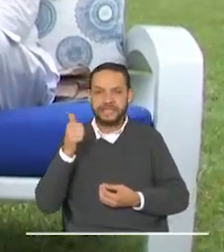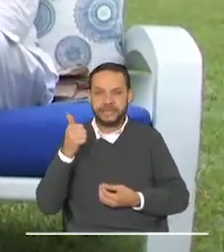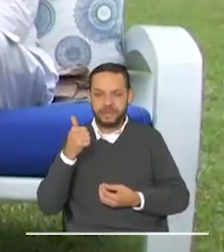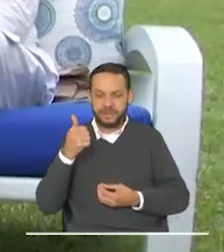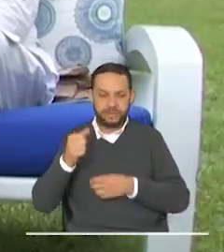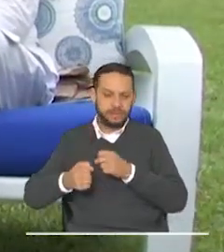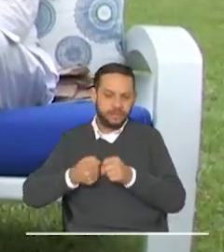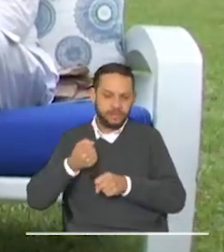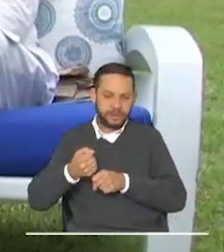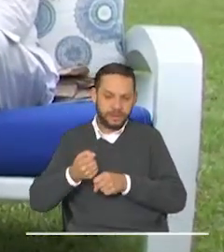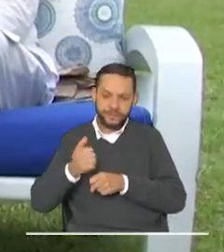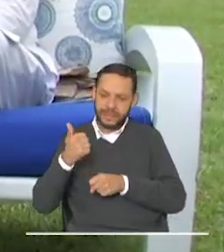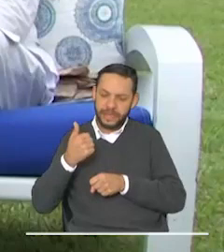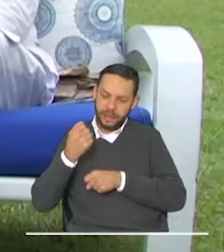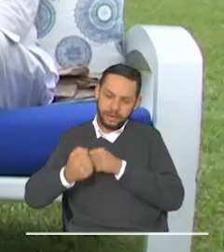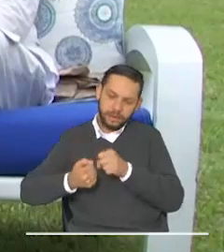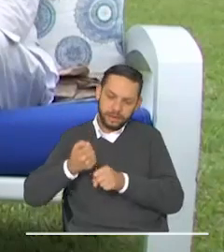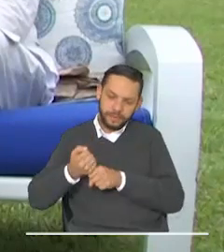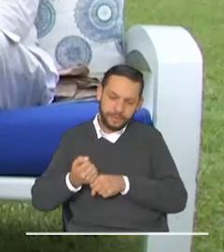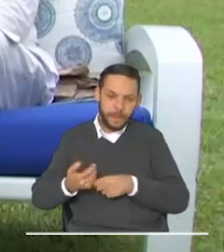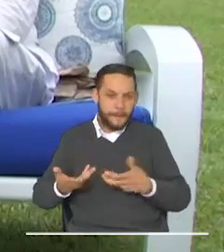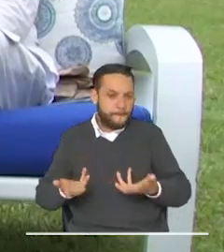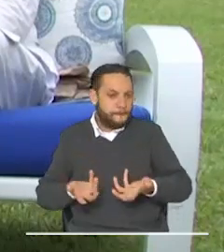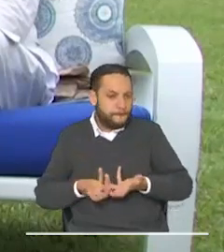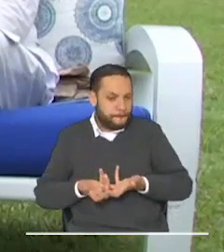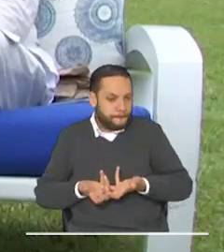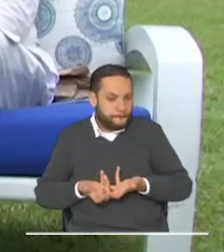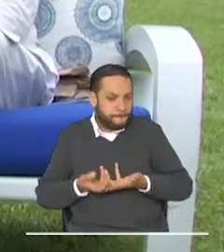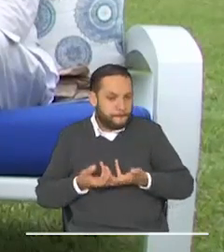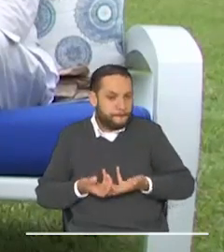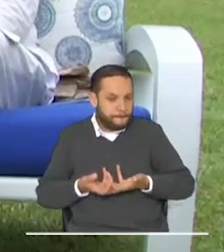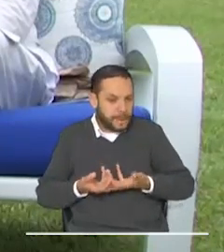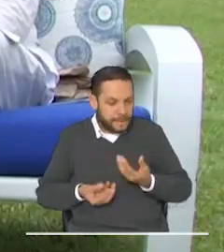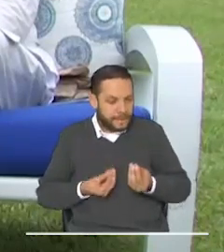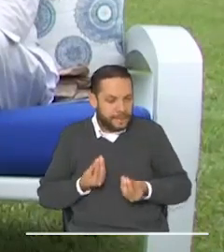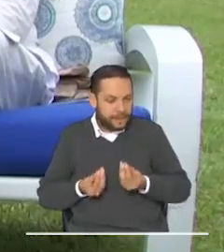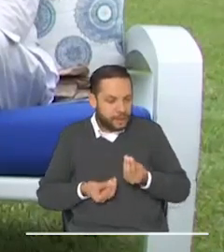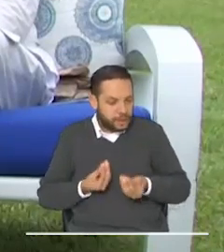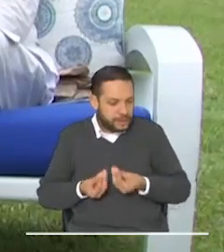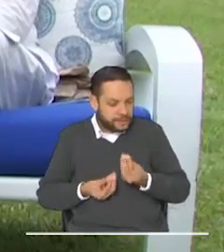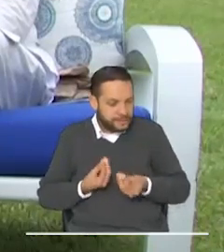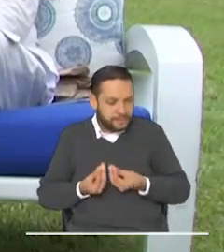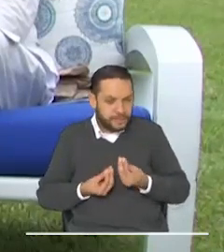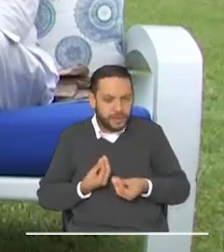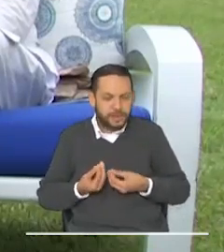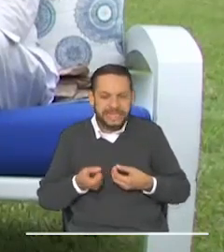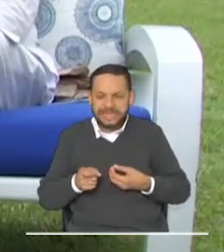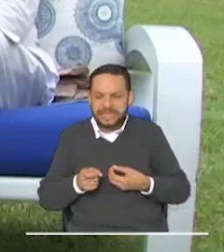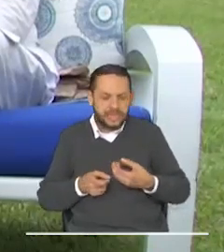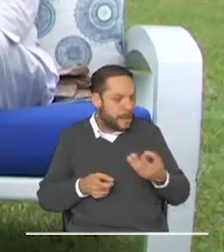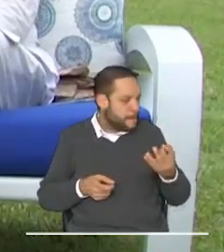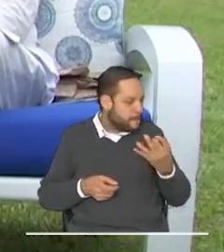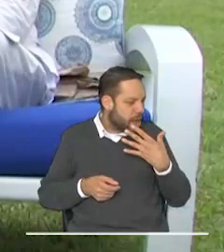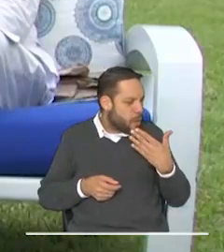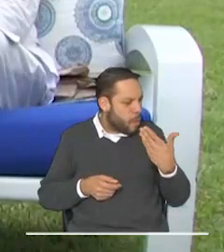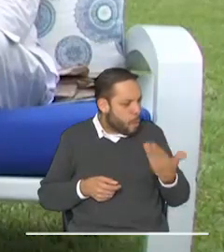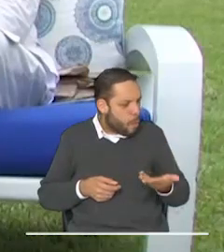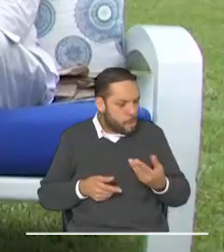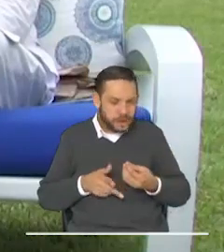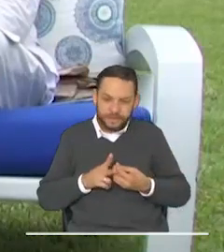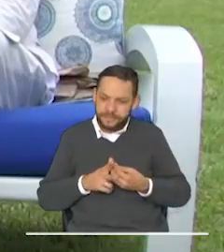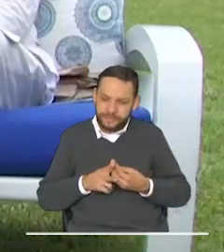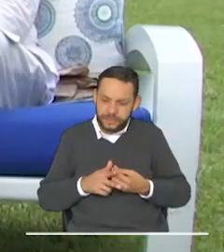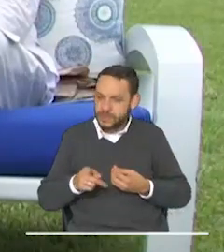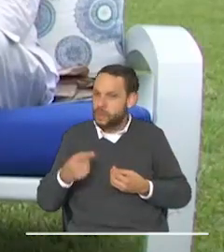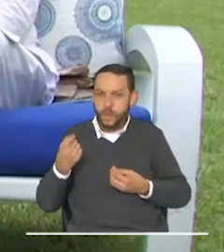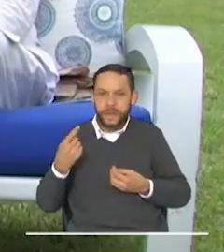sepa para qué se lo toma ni siquiera conozca el neurotransmisor como mínimo que afecta ese medicamento se toma no sepa que es una depresión